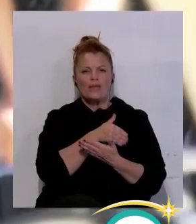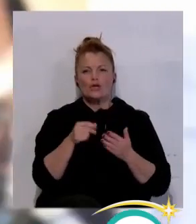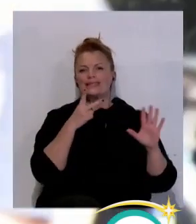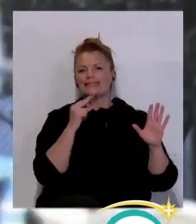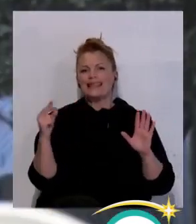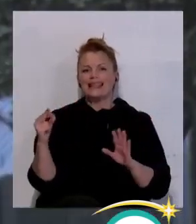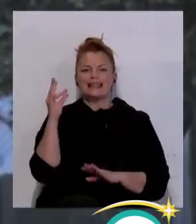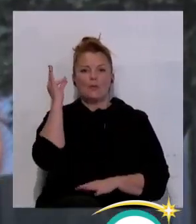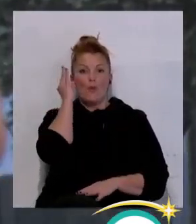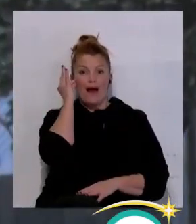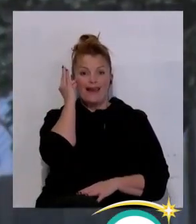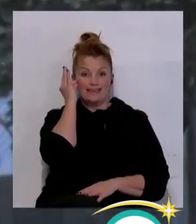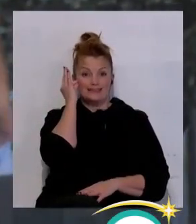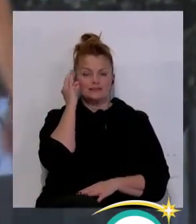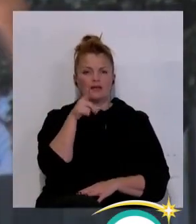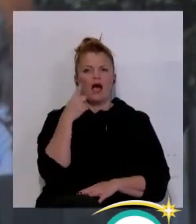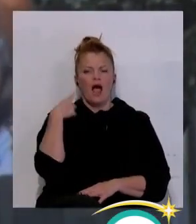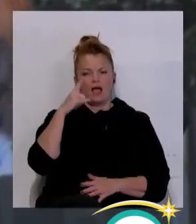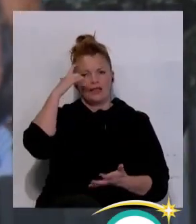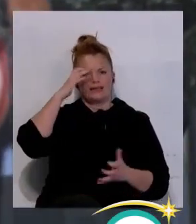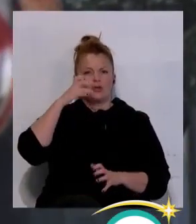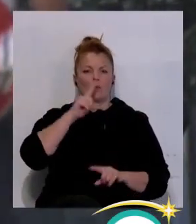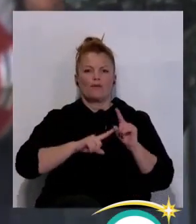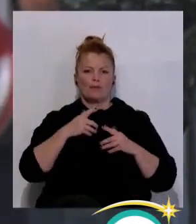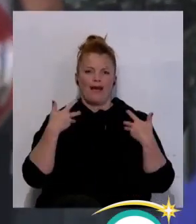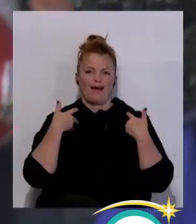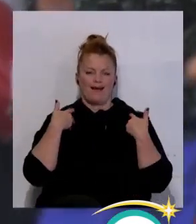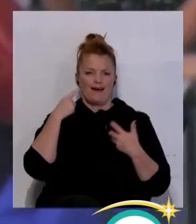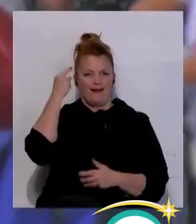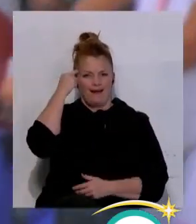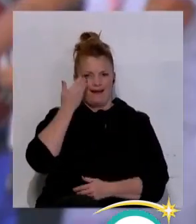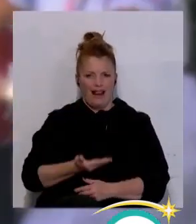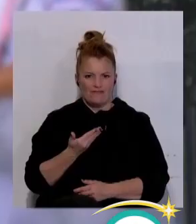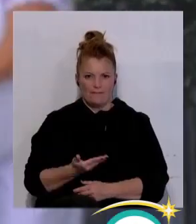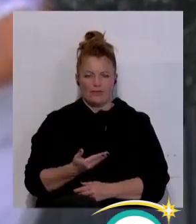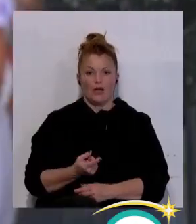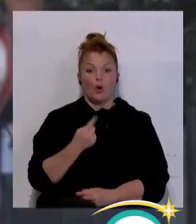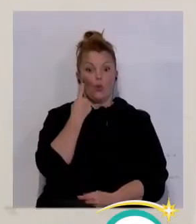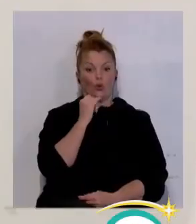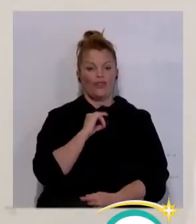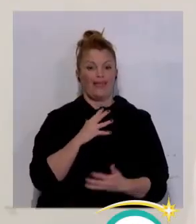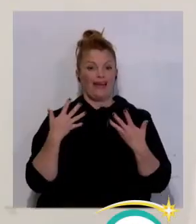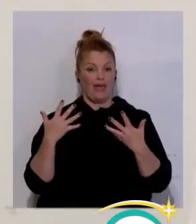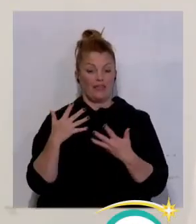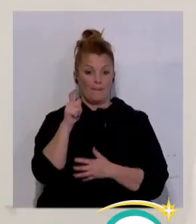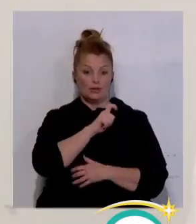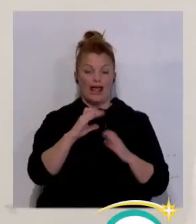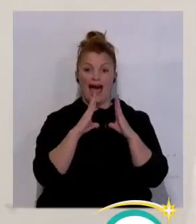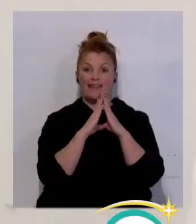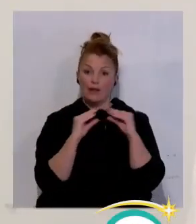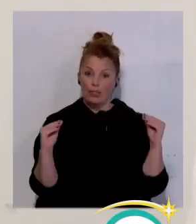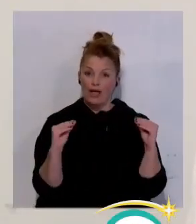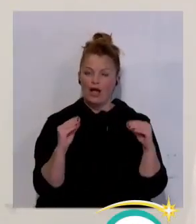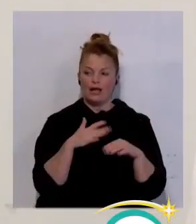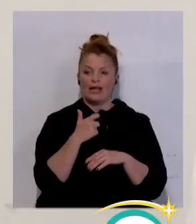1.700.000 andaluzas tienen trastornos mentales graves. 1 de cada 10 andaluces, es